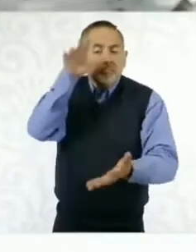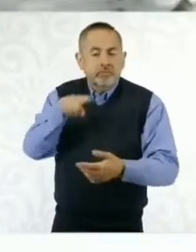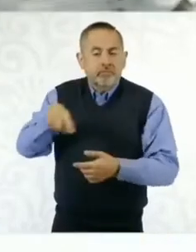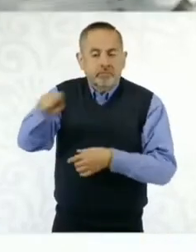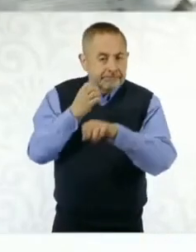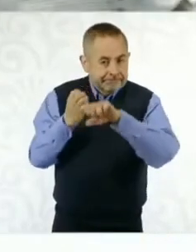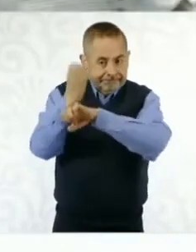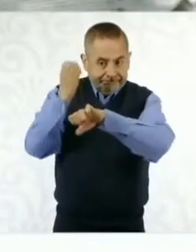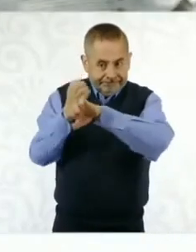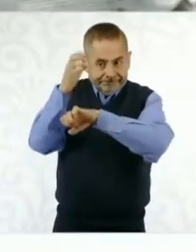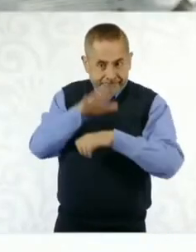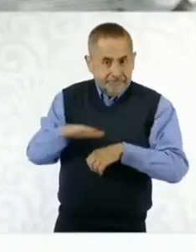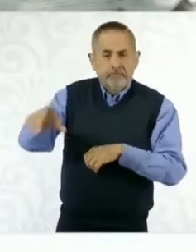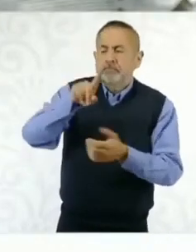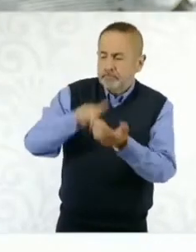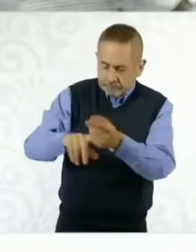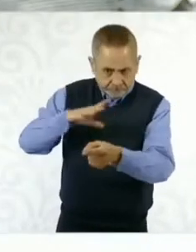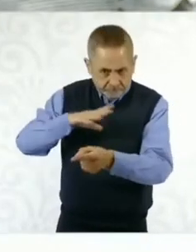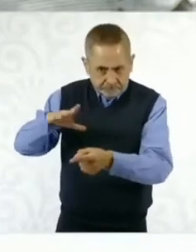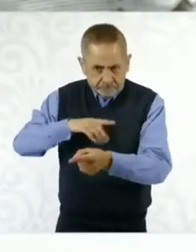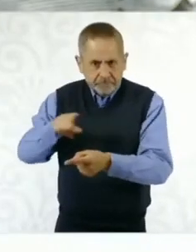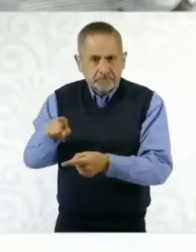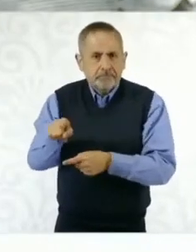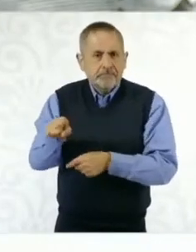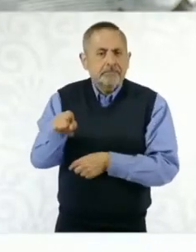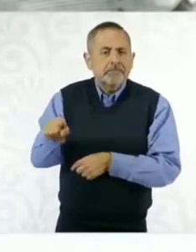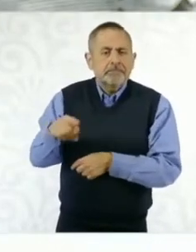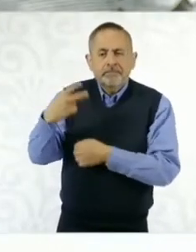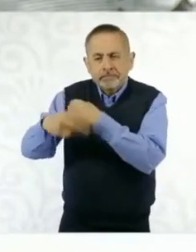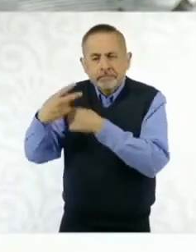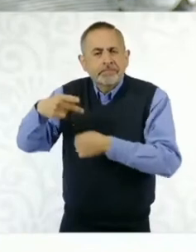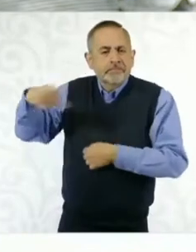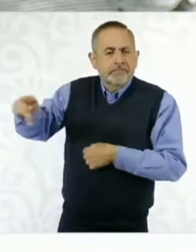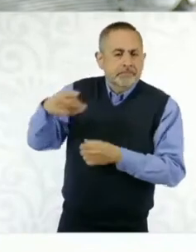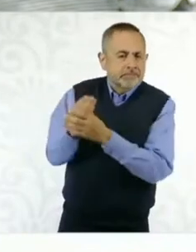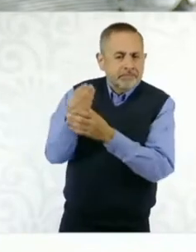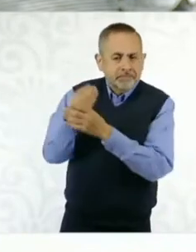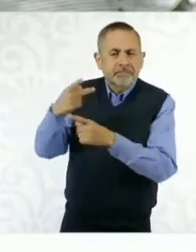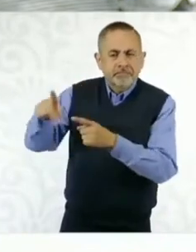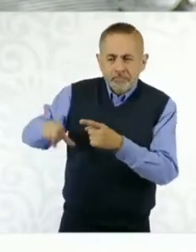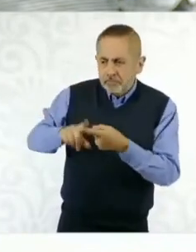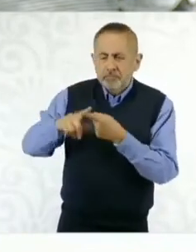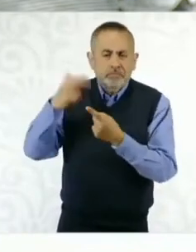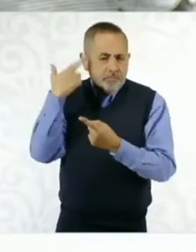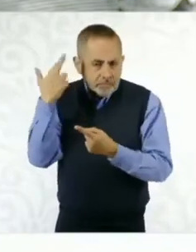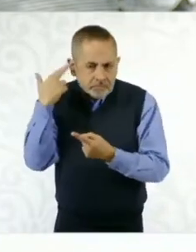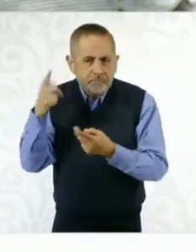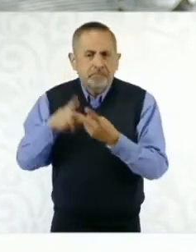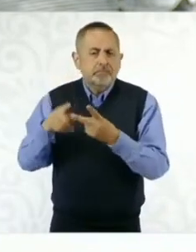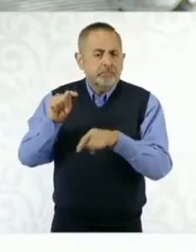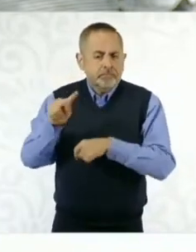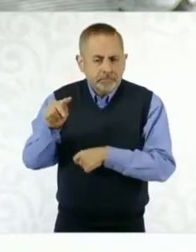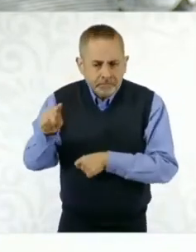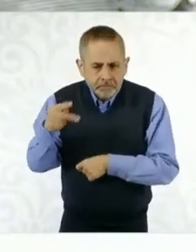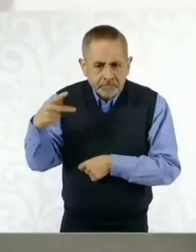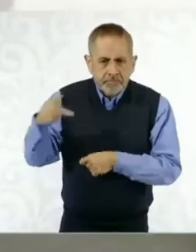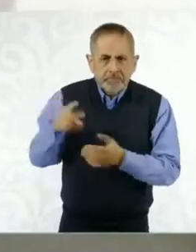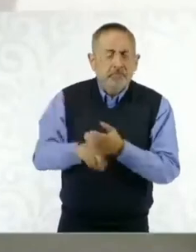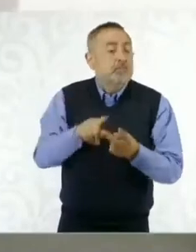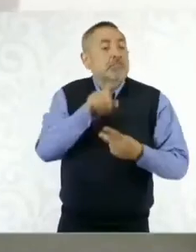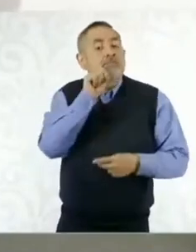los estados tiene un sistema público, tienen radio, tienen televisión,